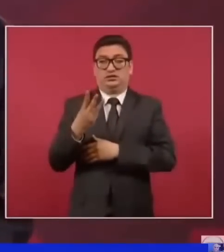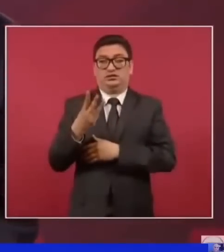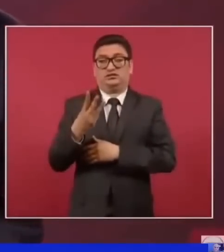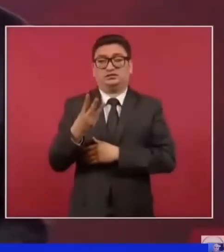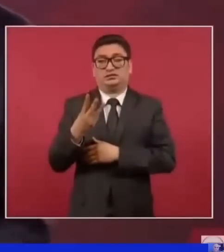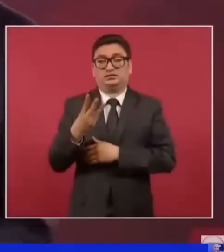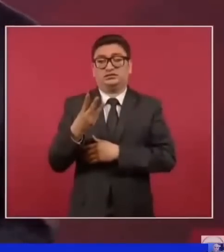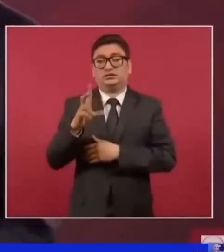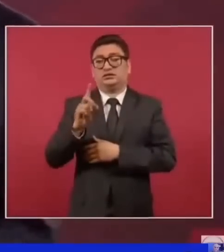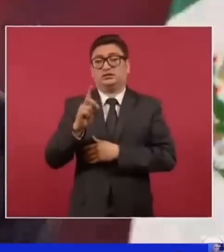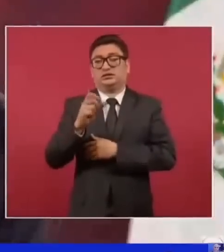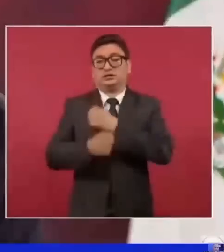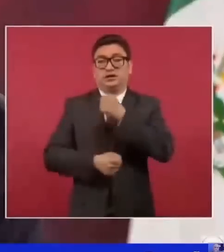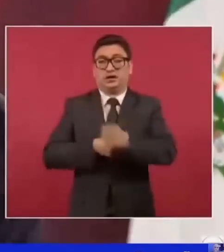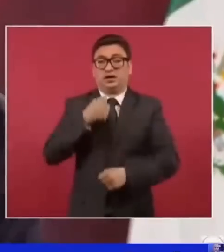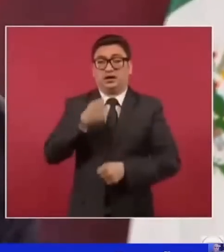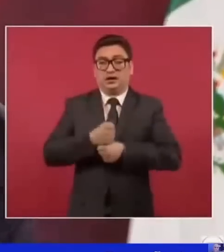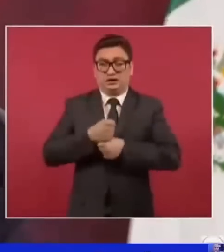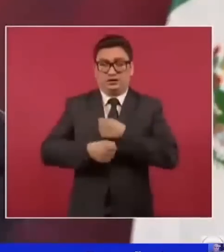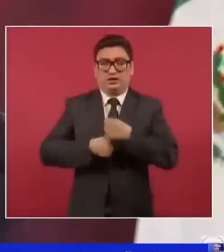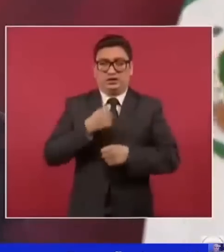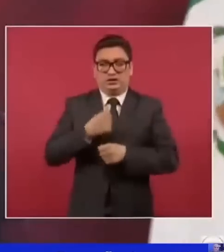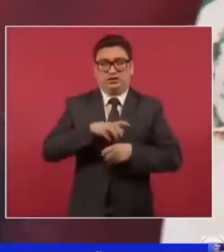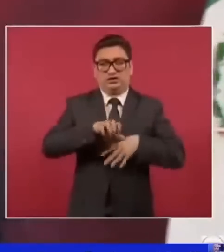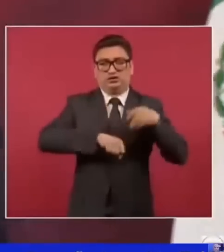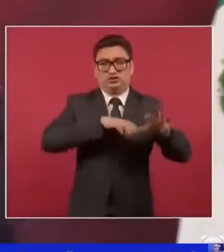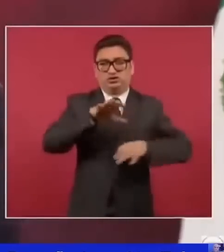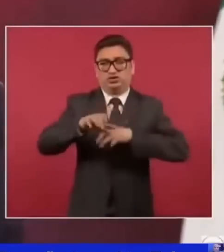siglos de saqueo colonial.